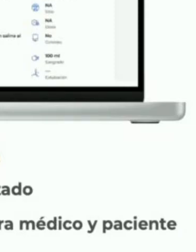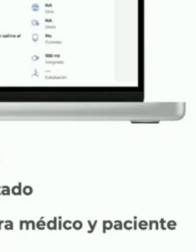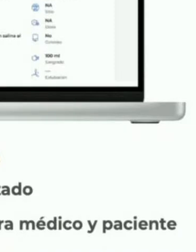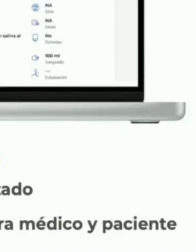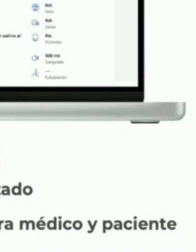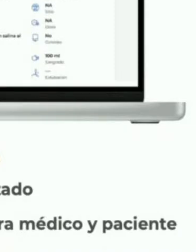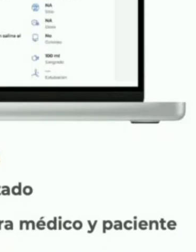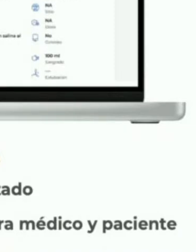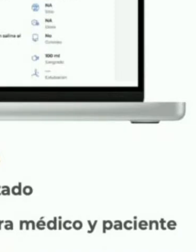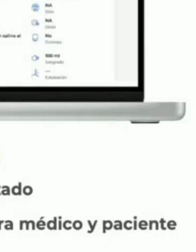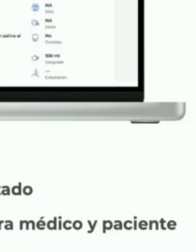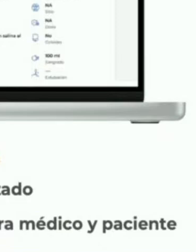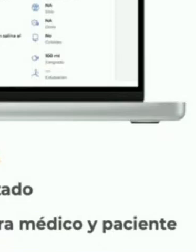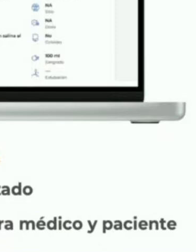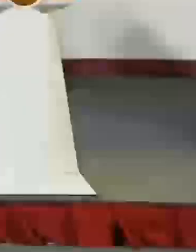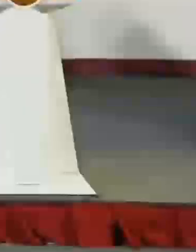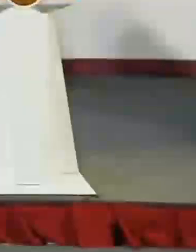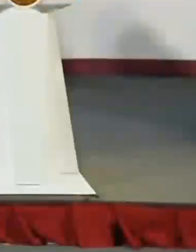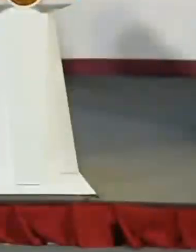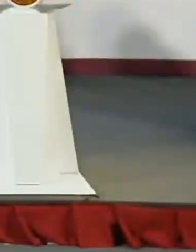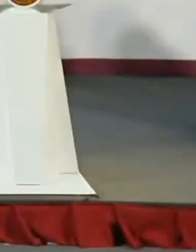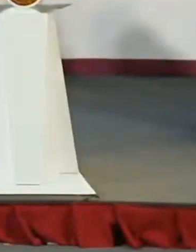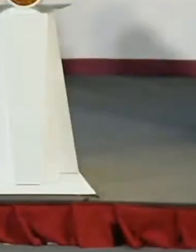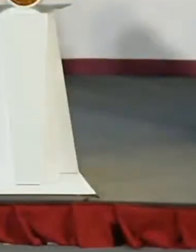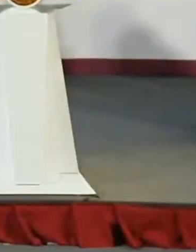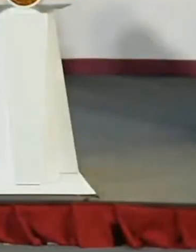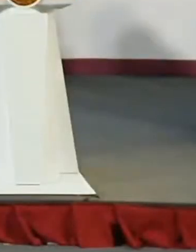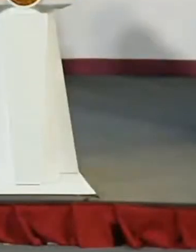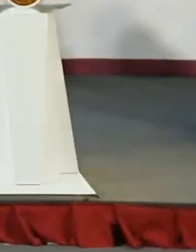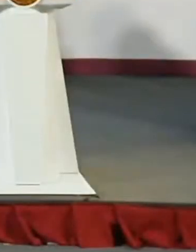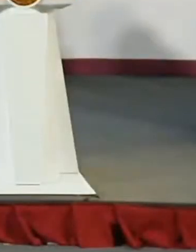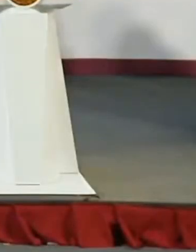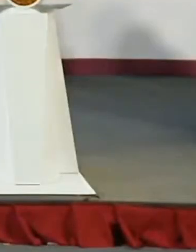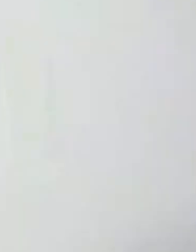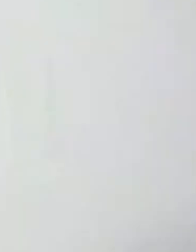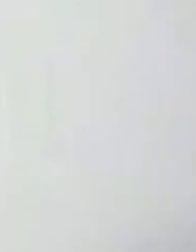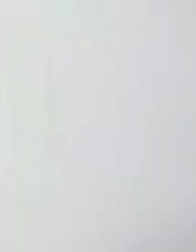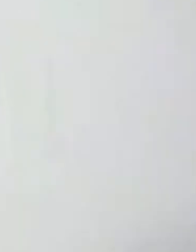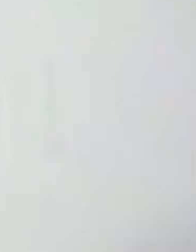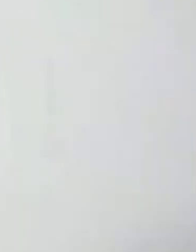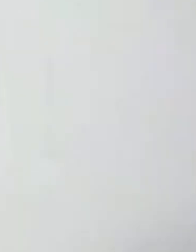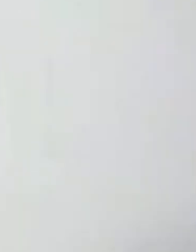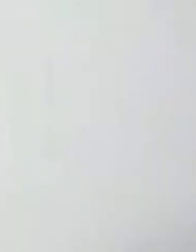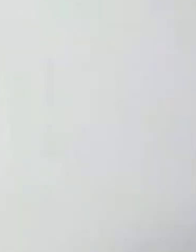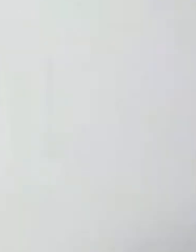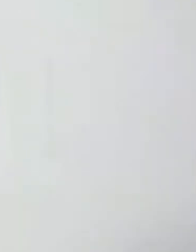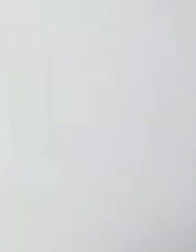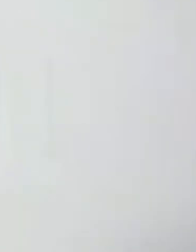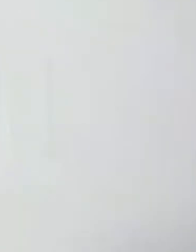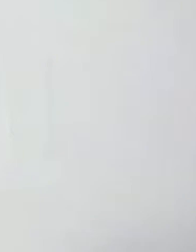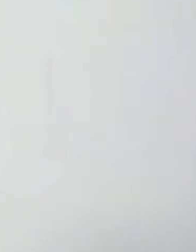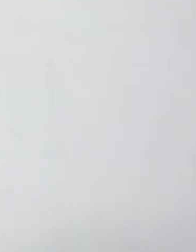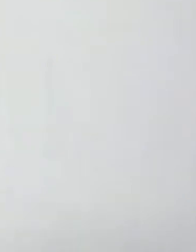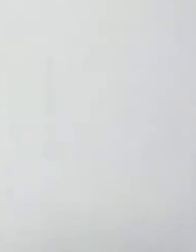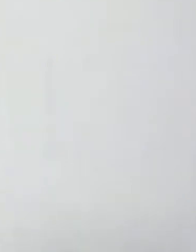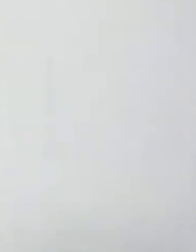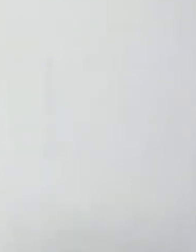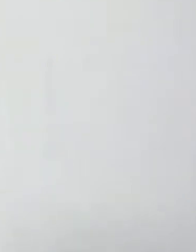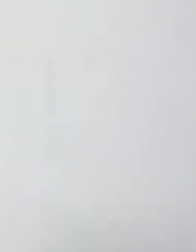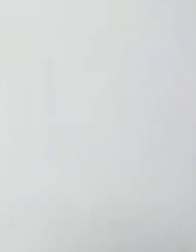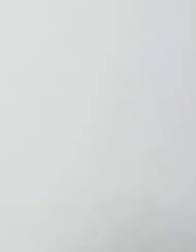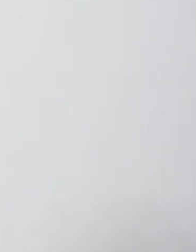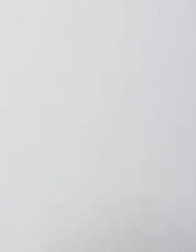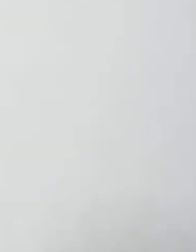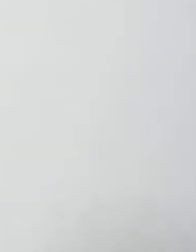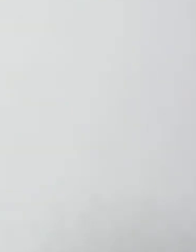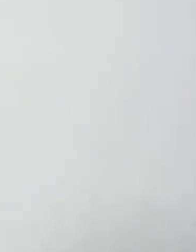haciendo notas, pero las van haciendo en su computadora. Ahí puede consultar todas las notas que el propio médico o médica hizo, pero también si